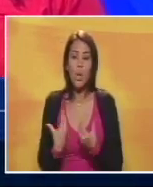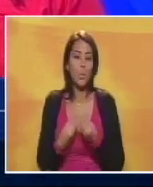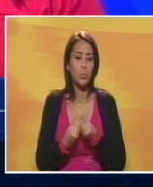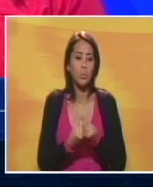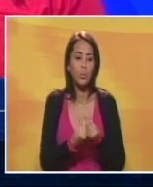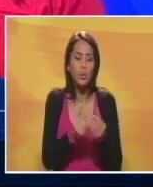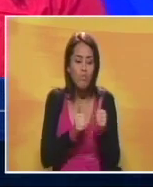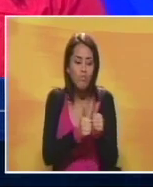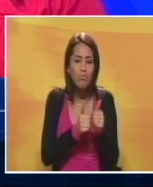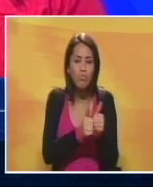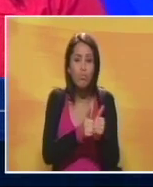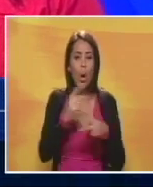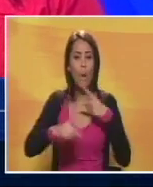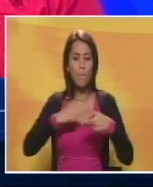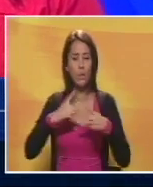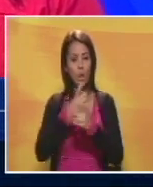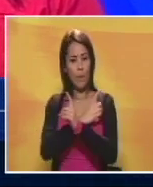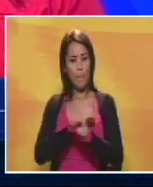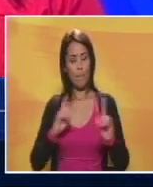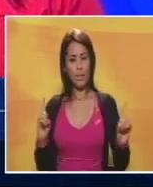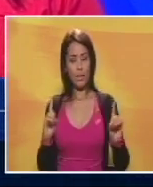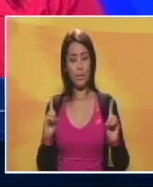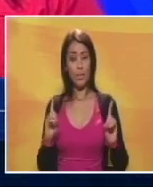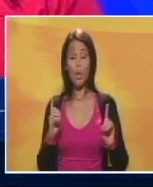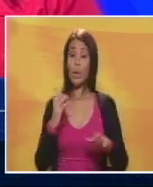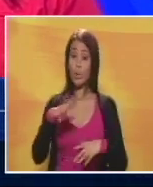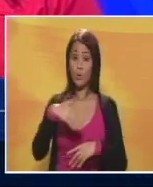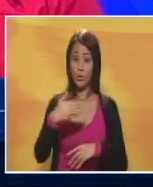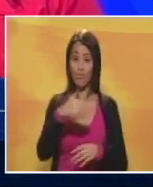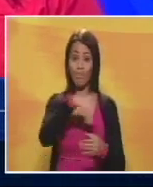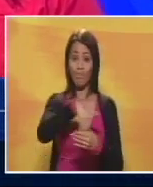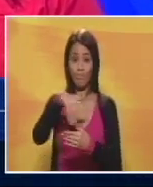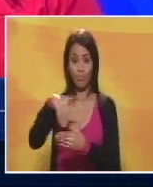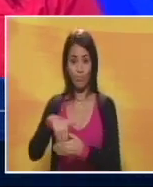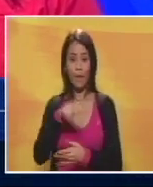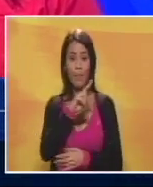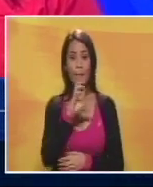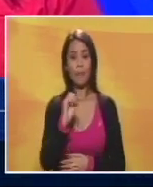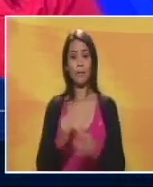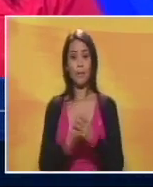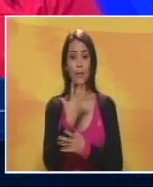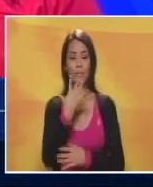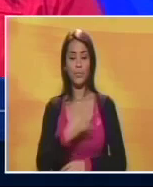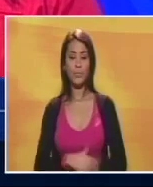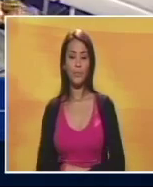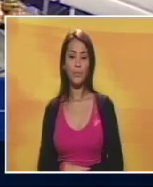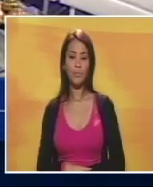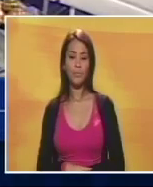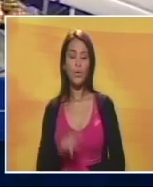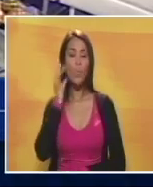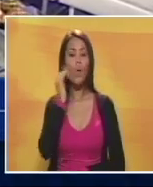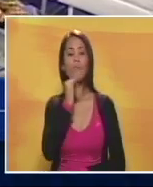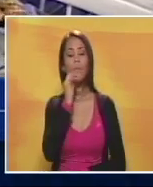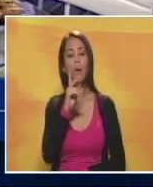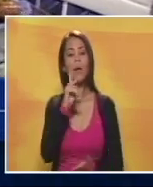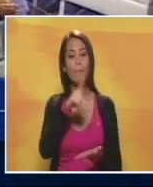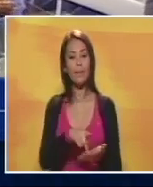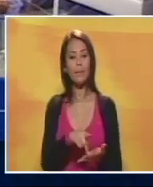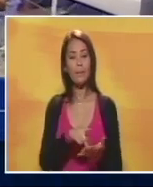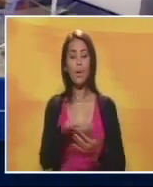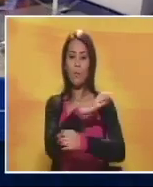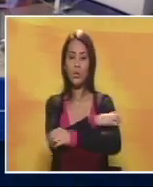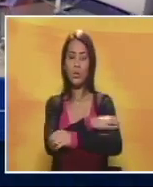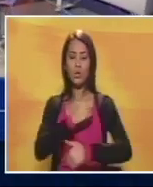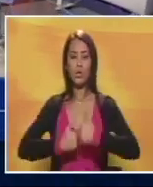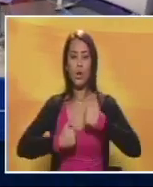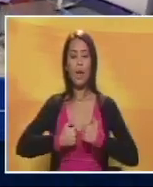en un proceso tan democrático como son las próximas elecciones del 20 de mayo. Herrera señaló que la participación del opositor